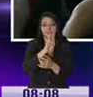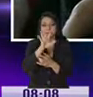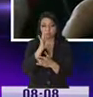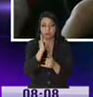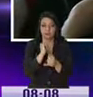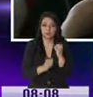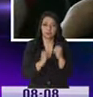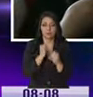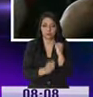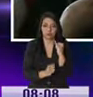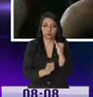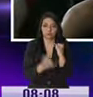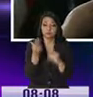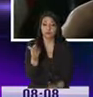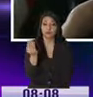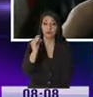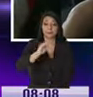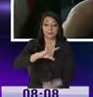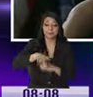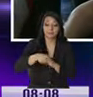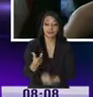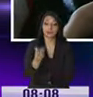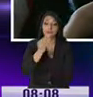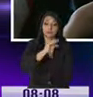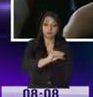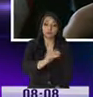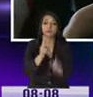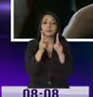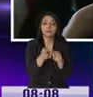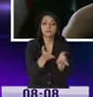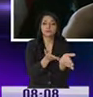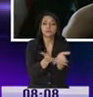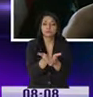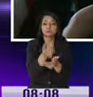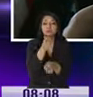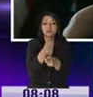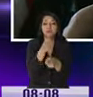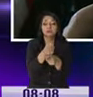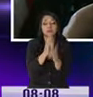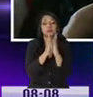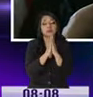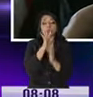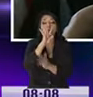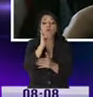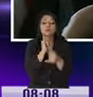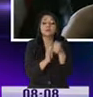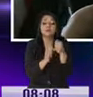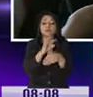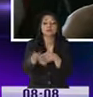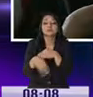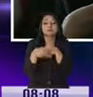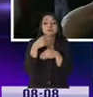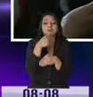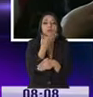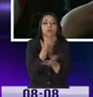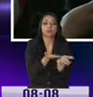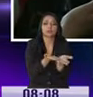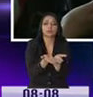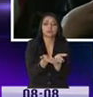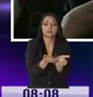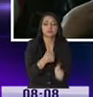se tenía, pues se va a mantener el mismo servicio, que por eso piden 4 centavitos más para mejorar el servicio. Pero yo vuelvo y